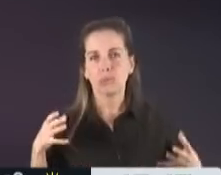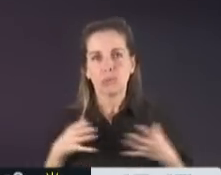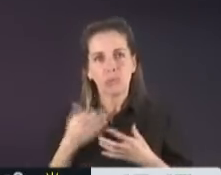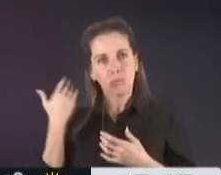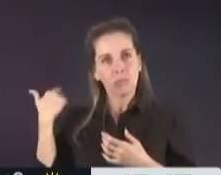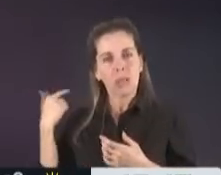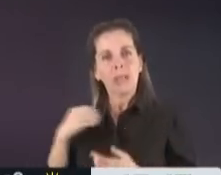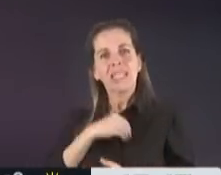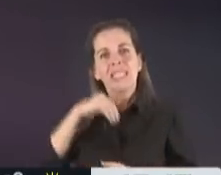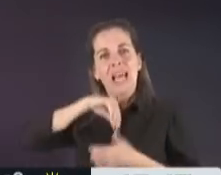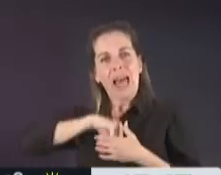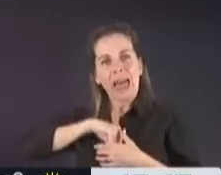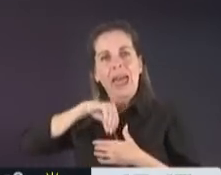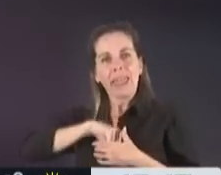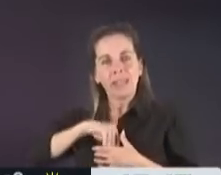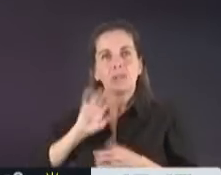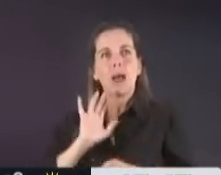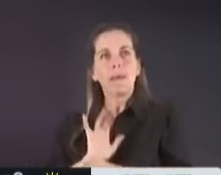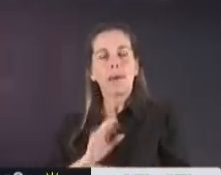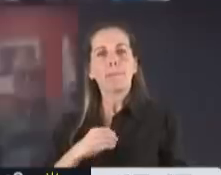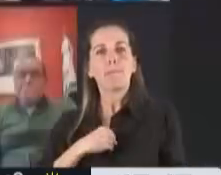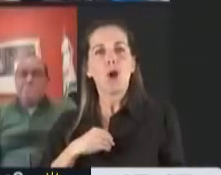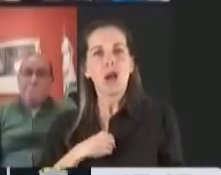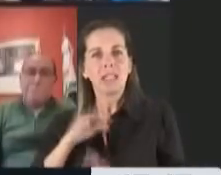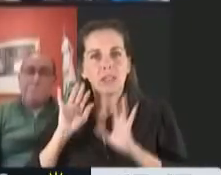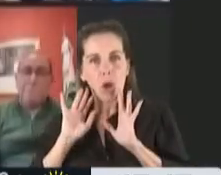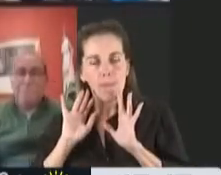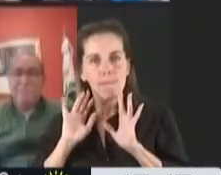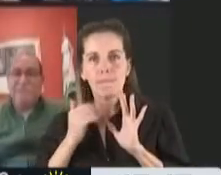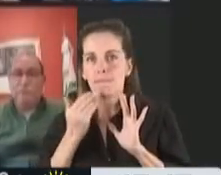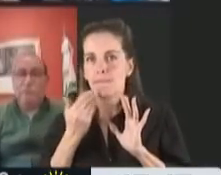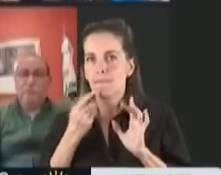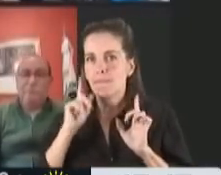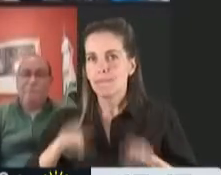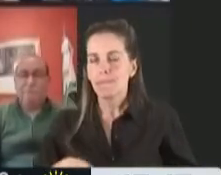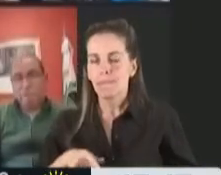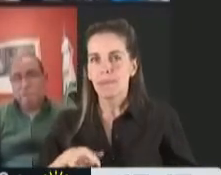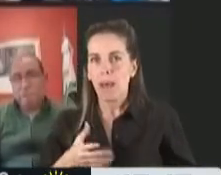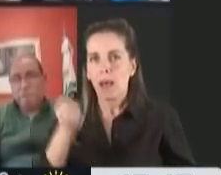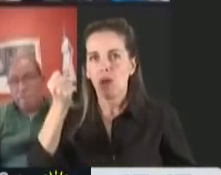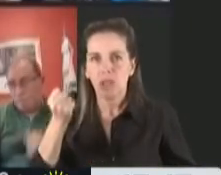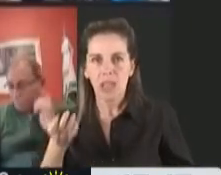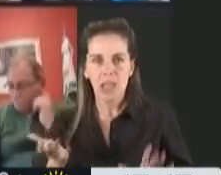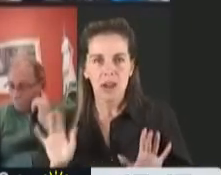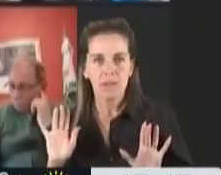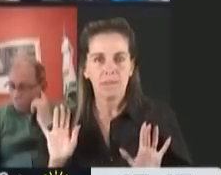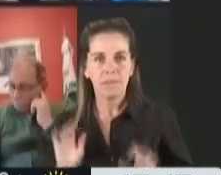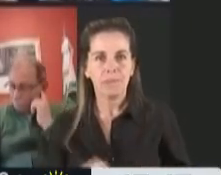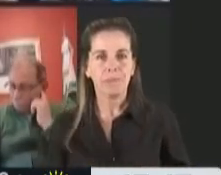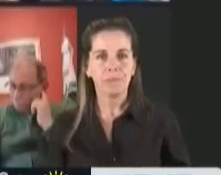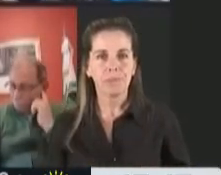estaba en nosotros, anidaba en nosotros esa vocación, pero no estábamos muy seguros de que lo íbamos a lograr. No estábamos muy seguros.